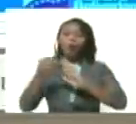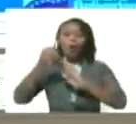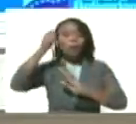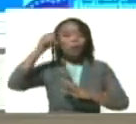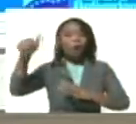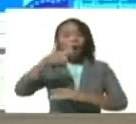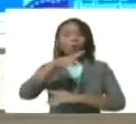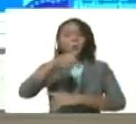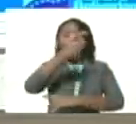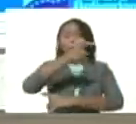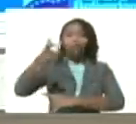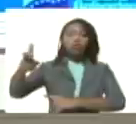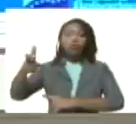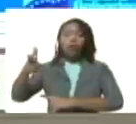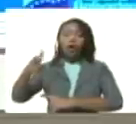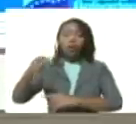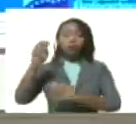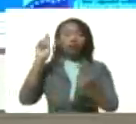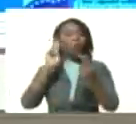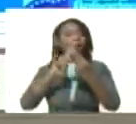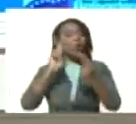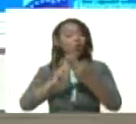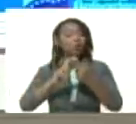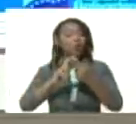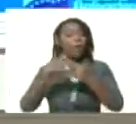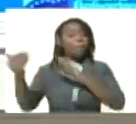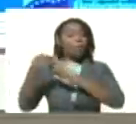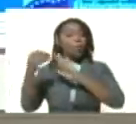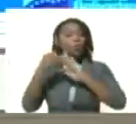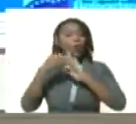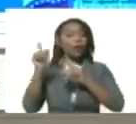población civil y con conocimiento de dicho ataque.